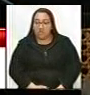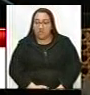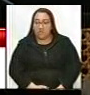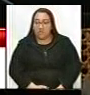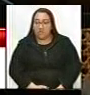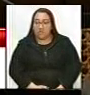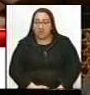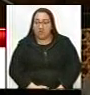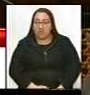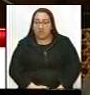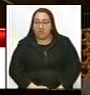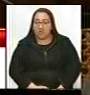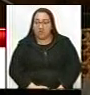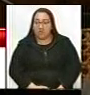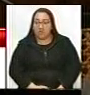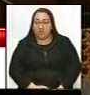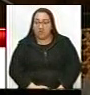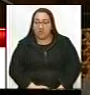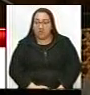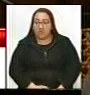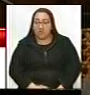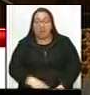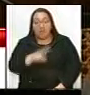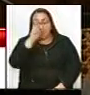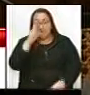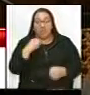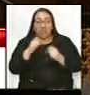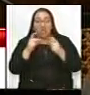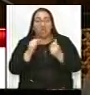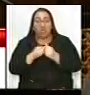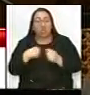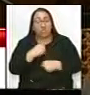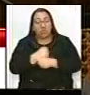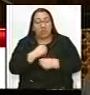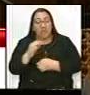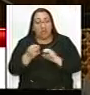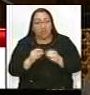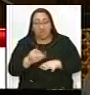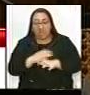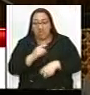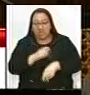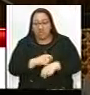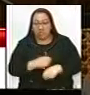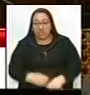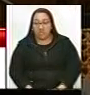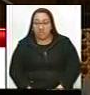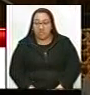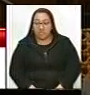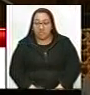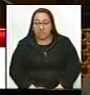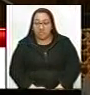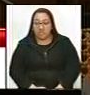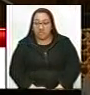ese fue el concepto del régimen económico de los economistas que evaluaron en ese momento siguiente